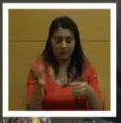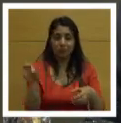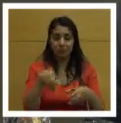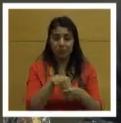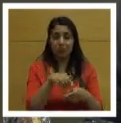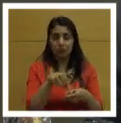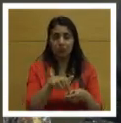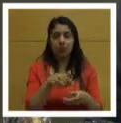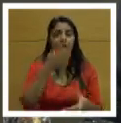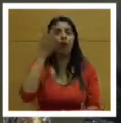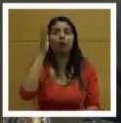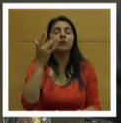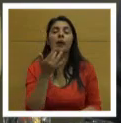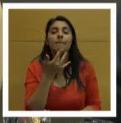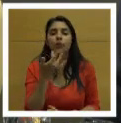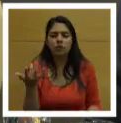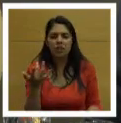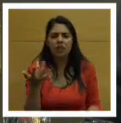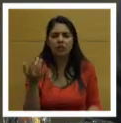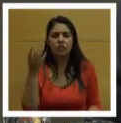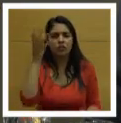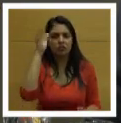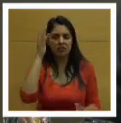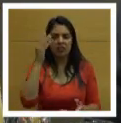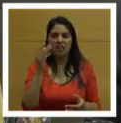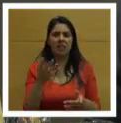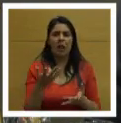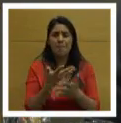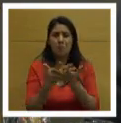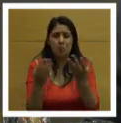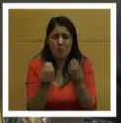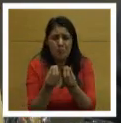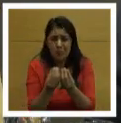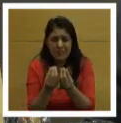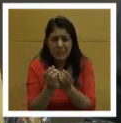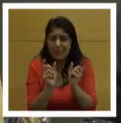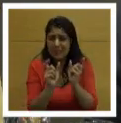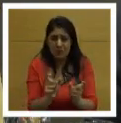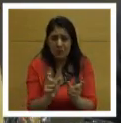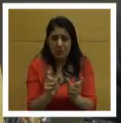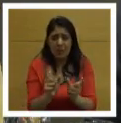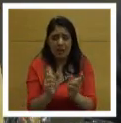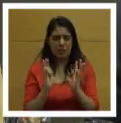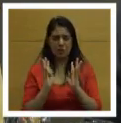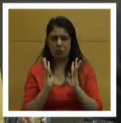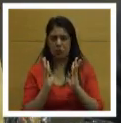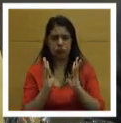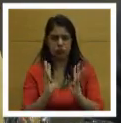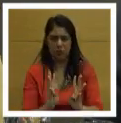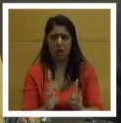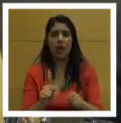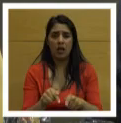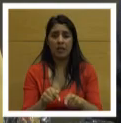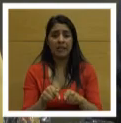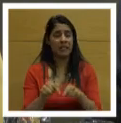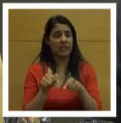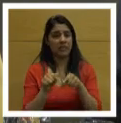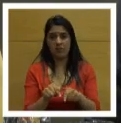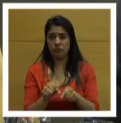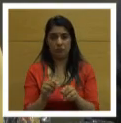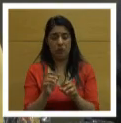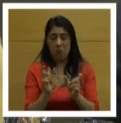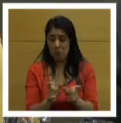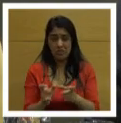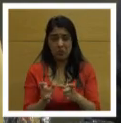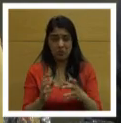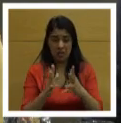no se entendía por qué esta desproporción en cuanto a las medidas de seguridad que se habían adoptado, porque había sido un inusual, dice, despliegue el fallo de